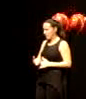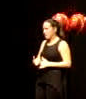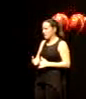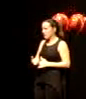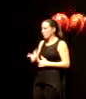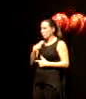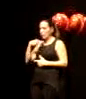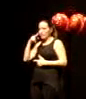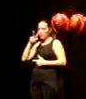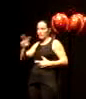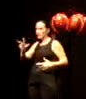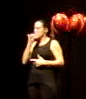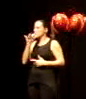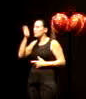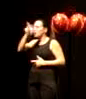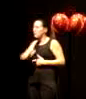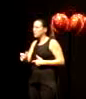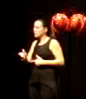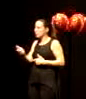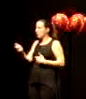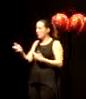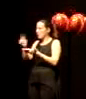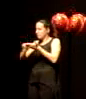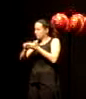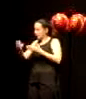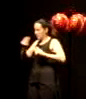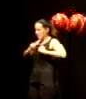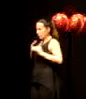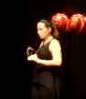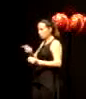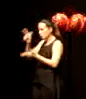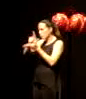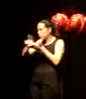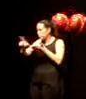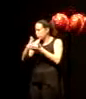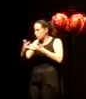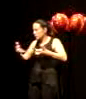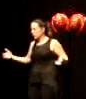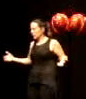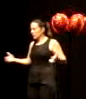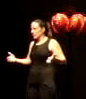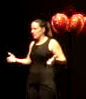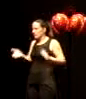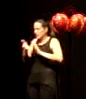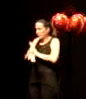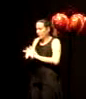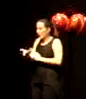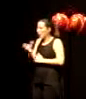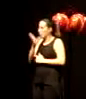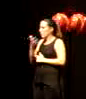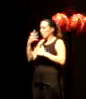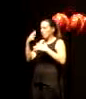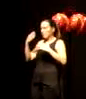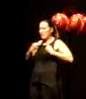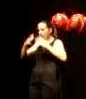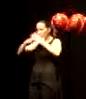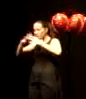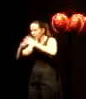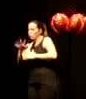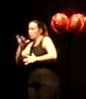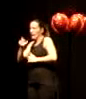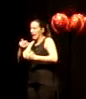uno lee una biografía o una autobiografía, tiene esa sensación de que esta vida tuvo una razón de ser, estuvo estructurada y tendía